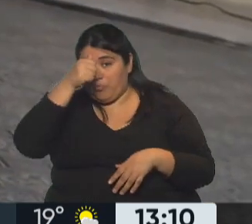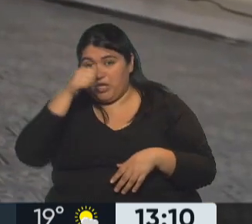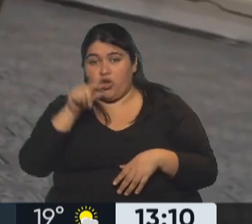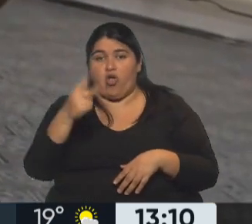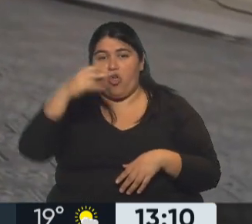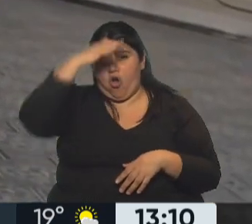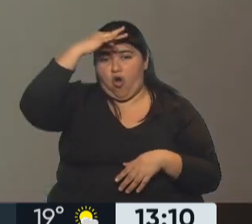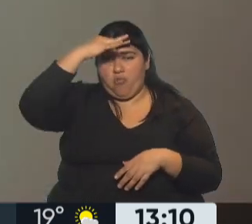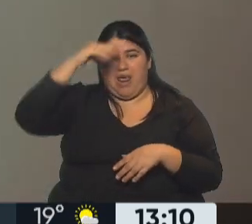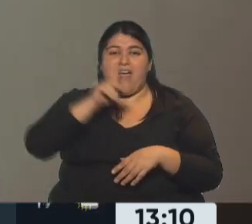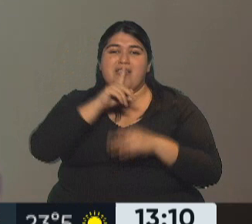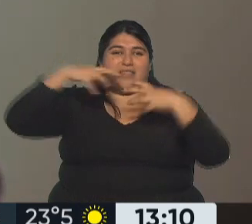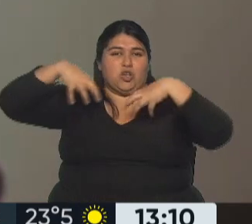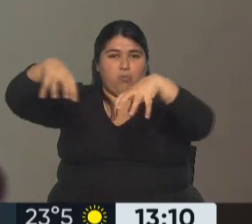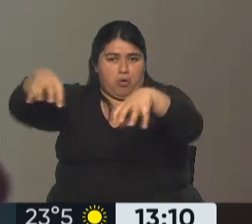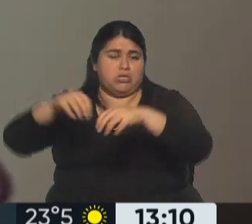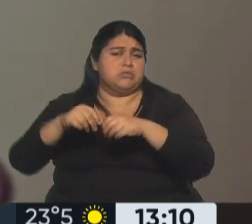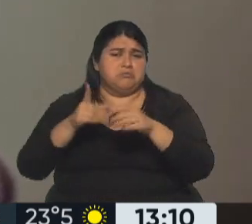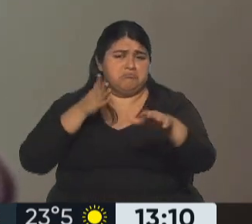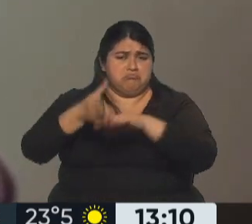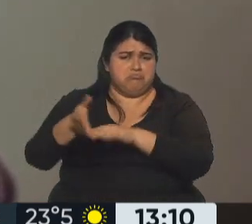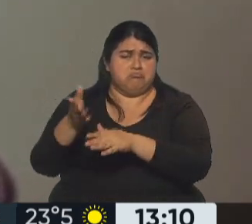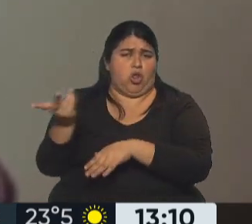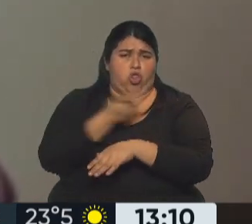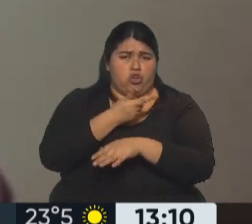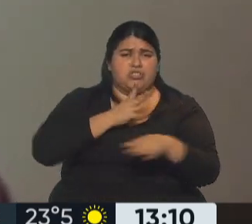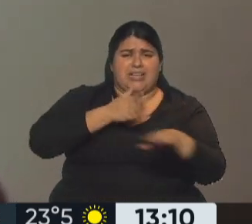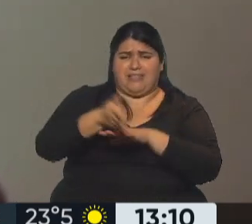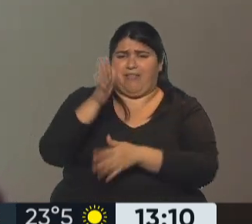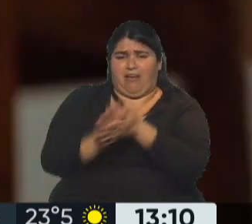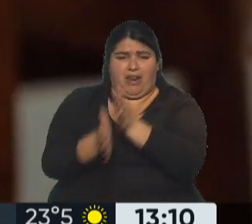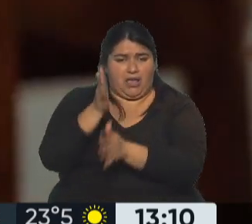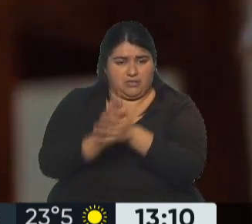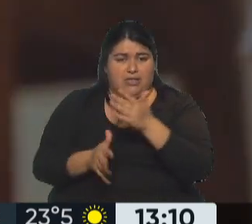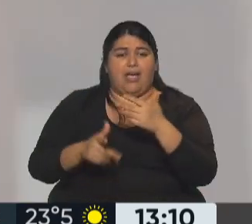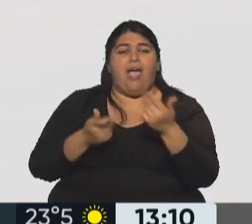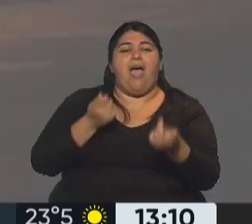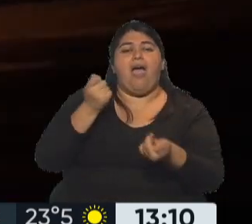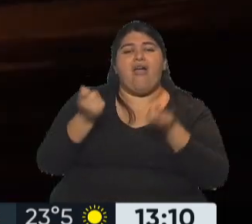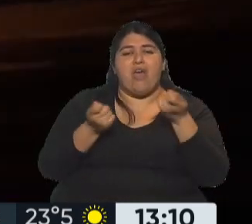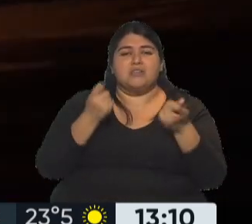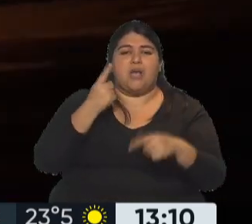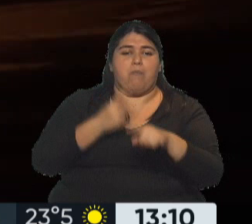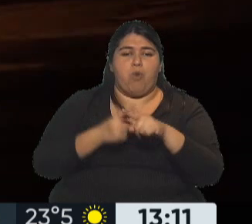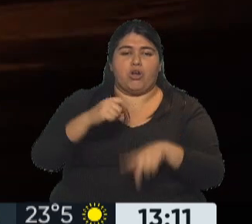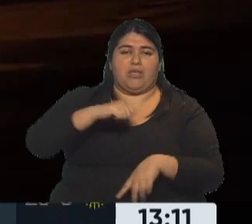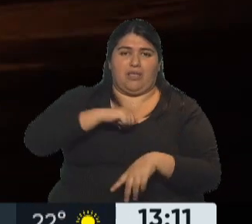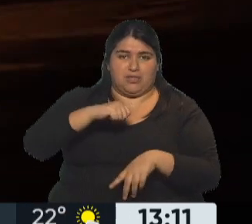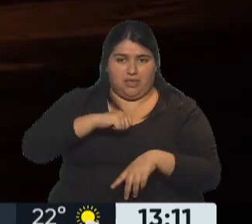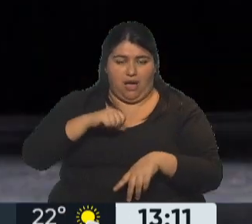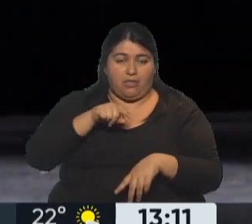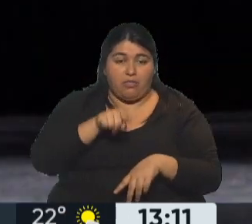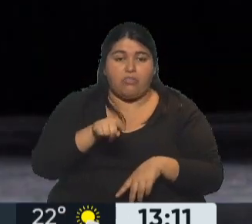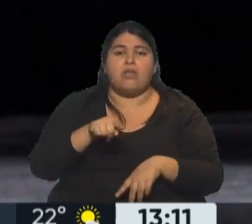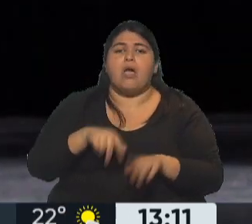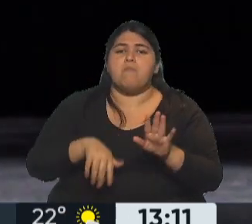en Tecnópolis. Todo es con entrada libre y gratuita. Este Festival Internacional Danza por la Identidad, que es mucho de